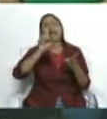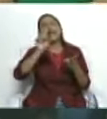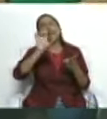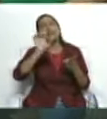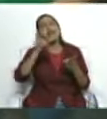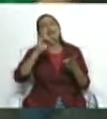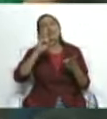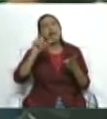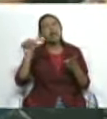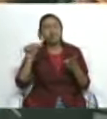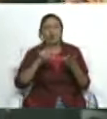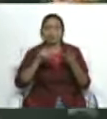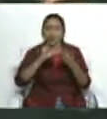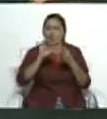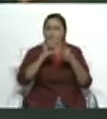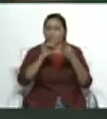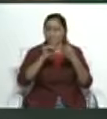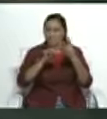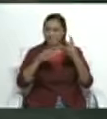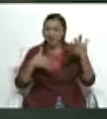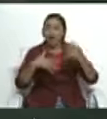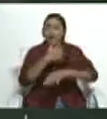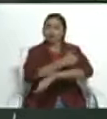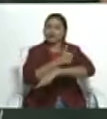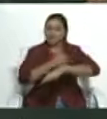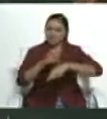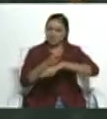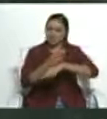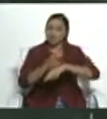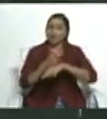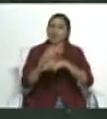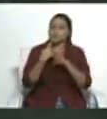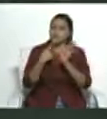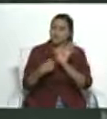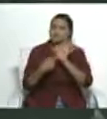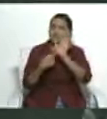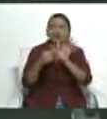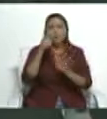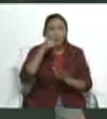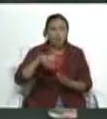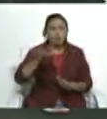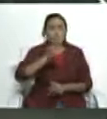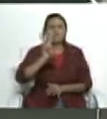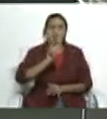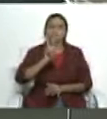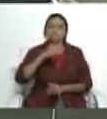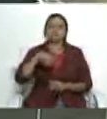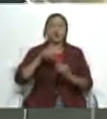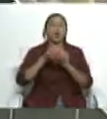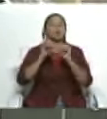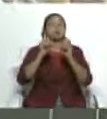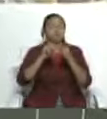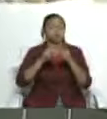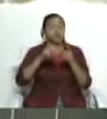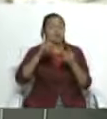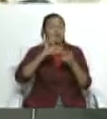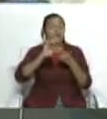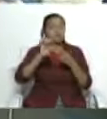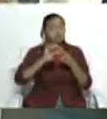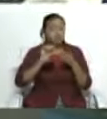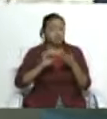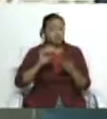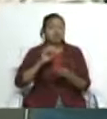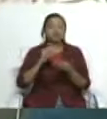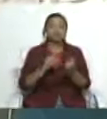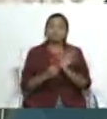del territorio nacional, le dice al pueblo de Venezuela, hoy hay una opción que presenta COPEI después de 30 años, hoy hay una opción